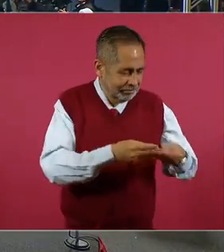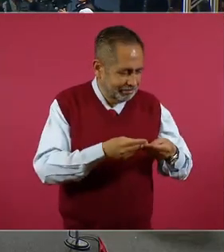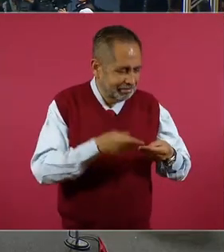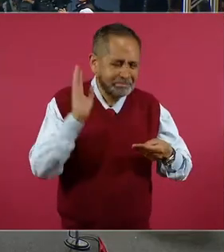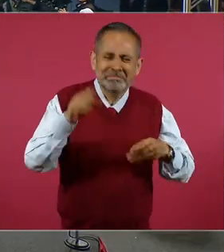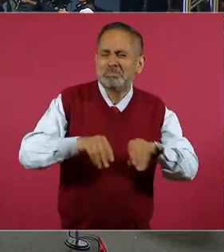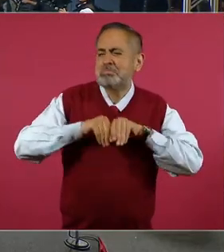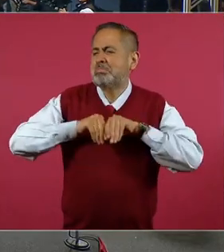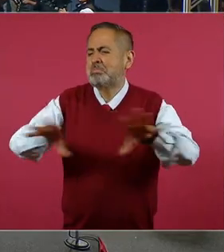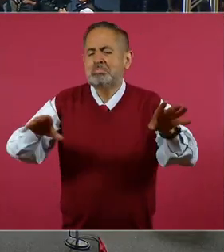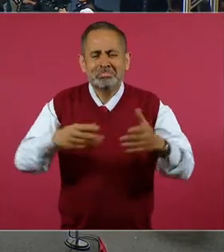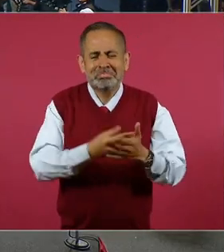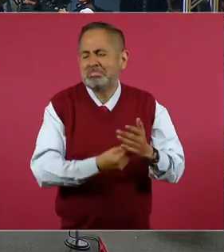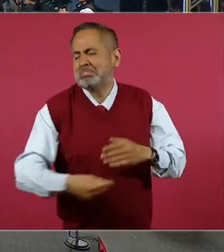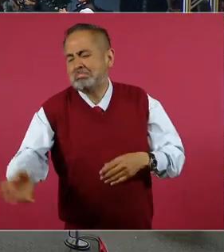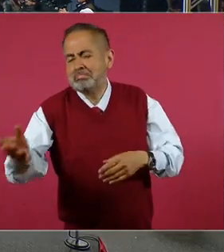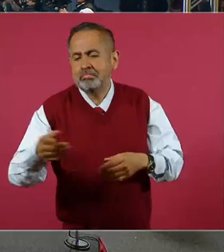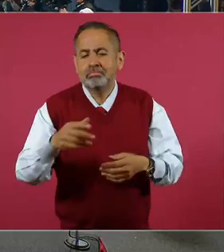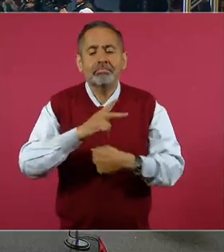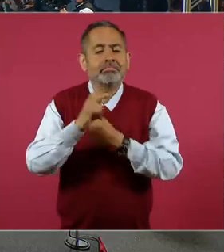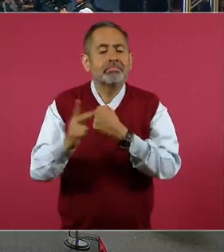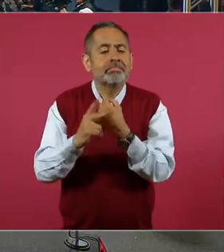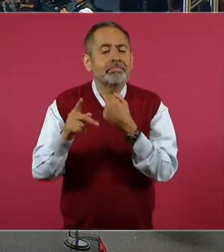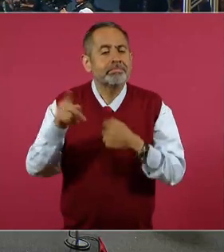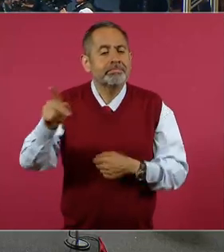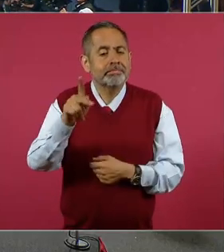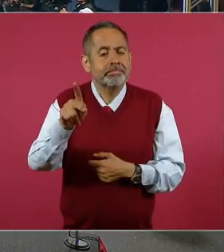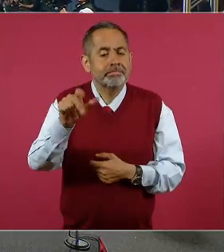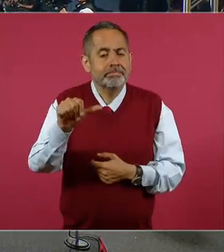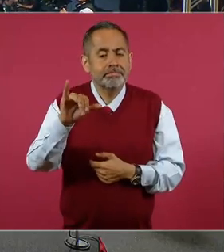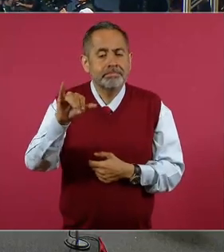creo que al País, periódico de España,